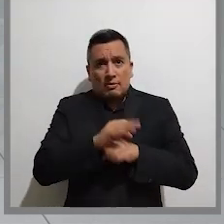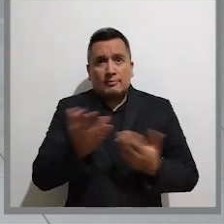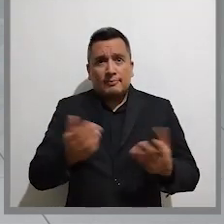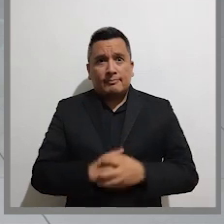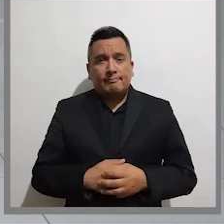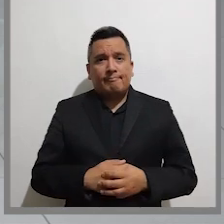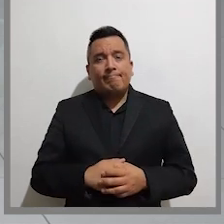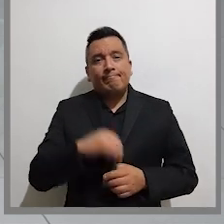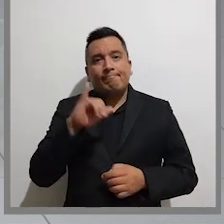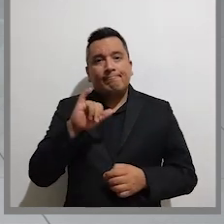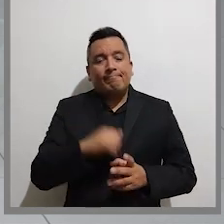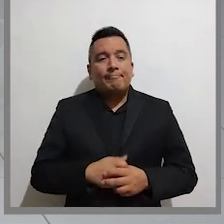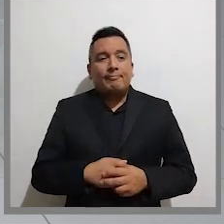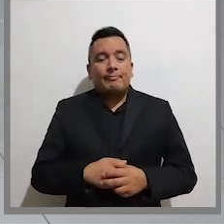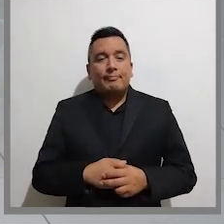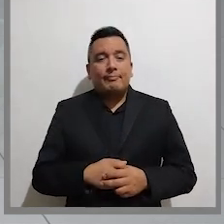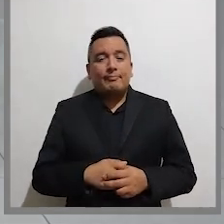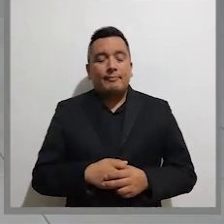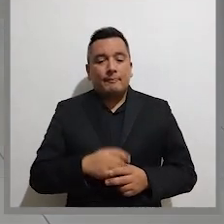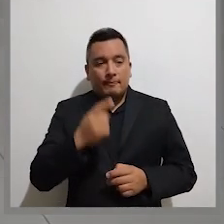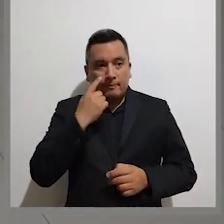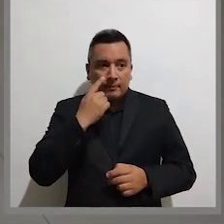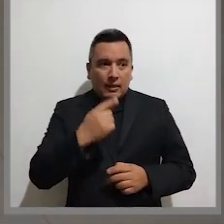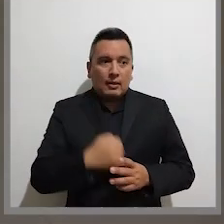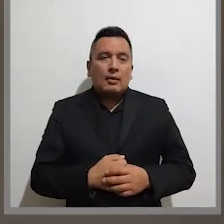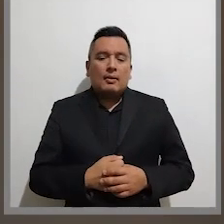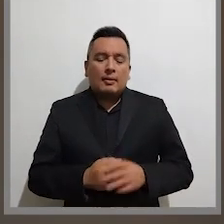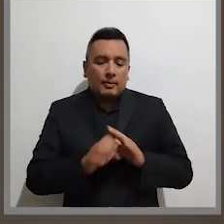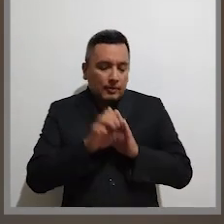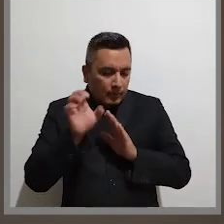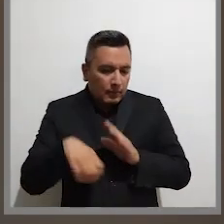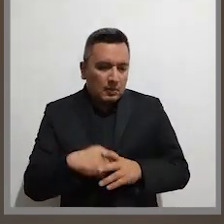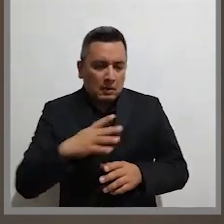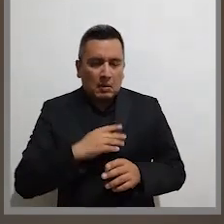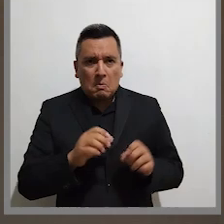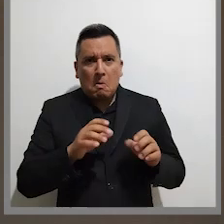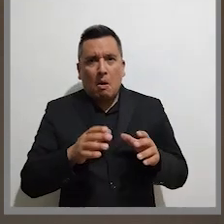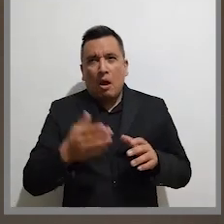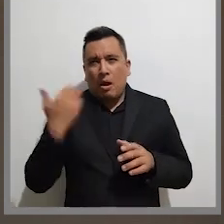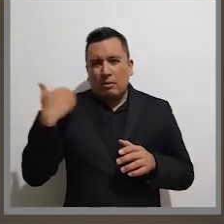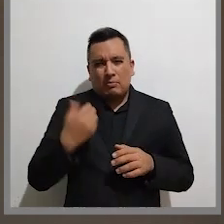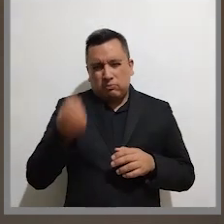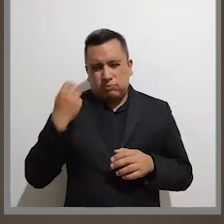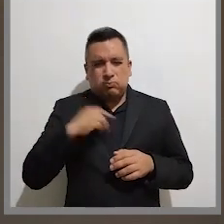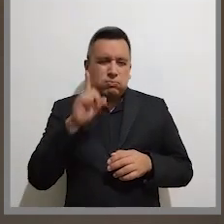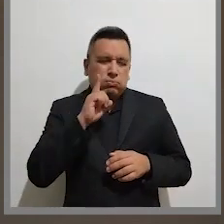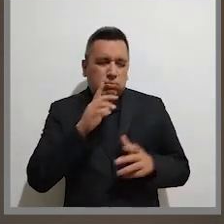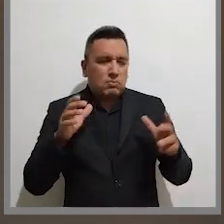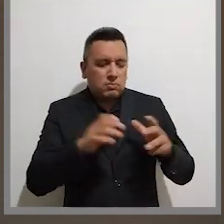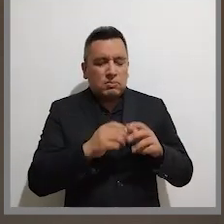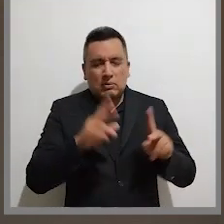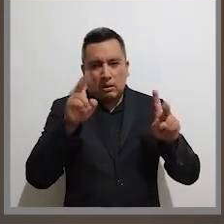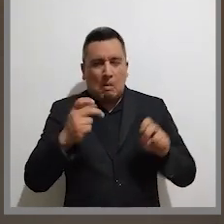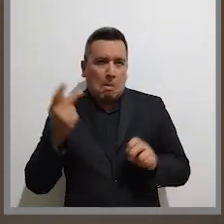desde luego. Justamente una de las necesidades que ya se ha ido abordando, por ejemplo, desde el Observatorio de Participación Política de las